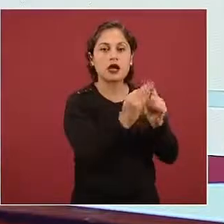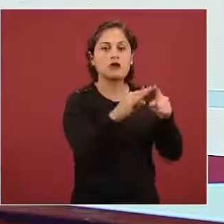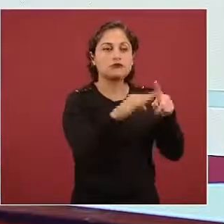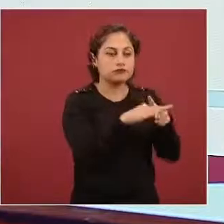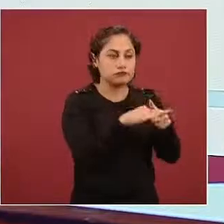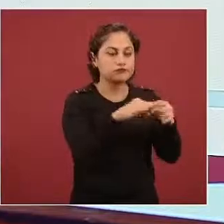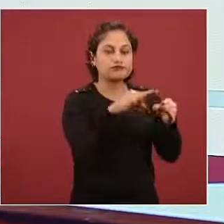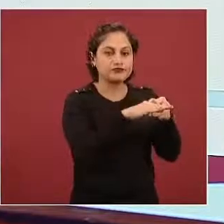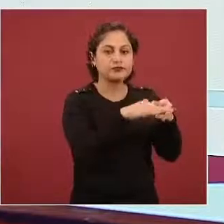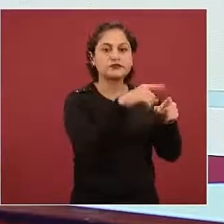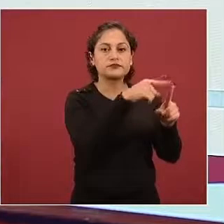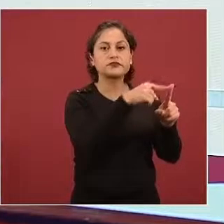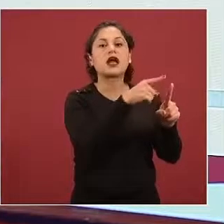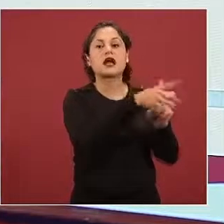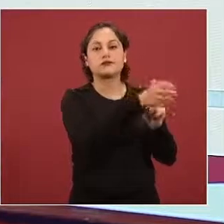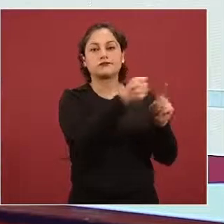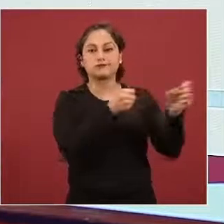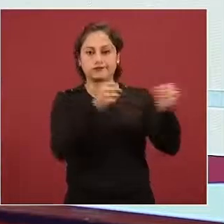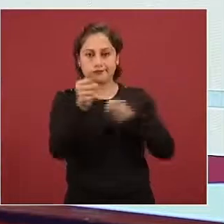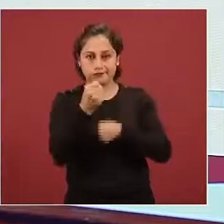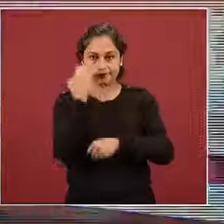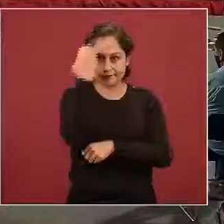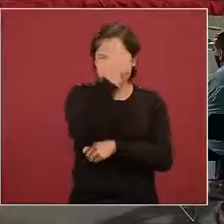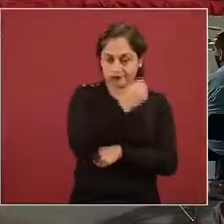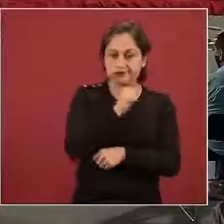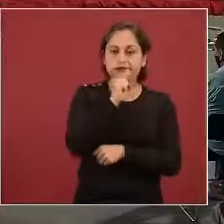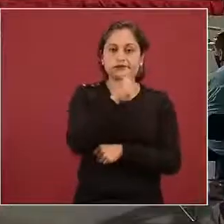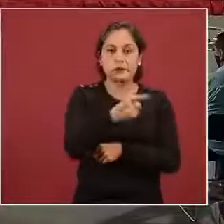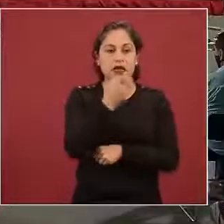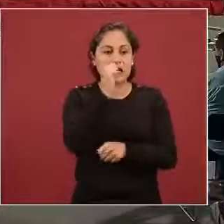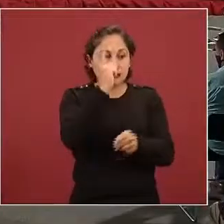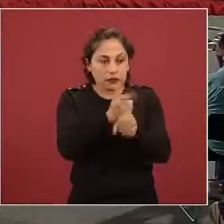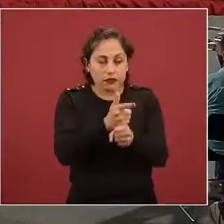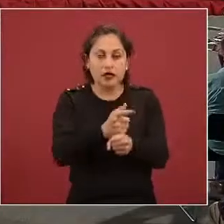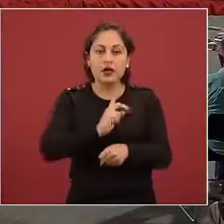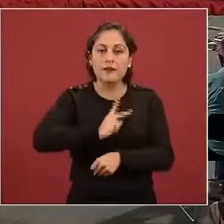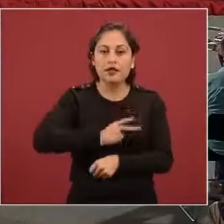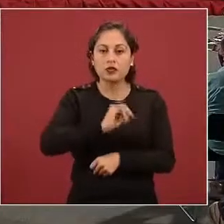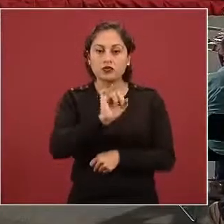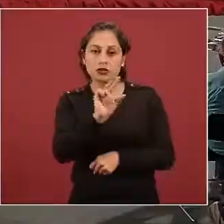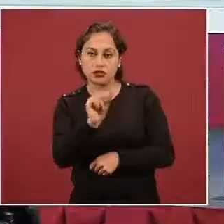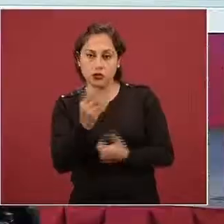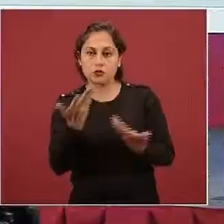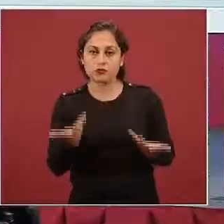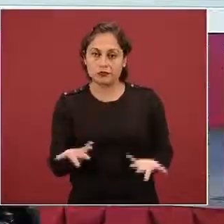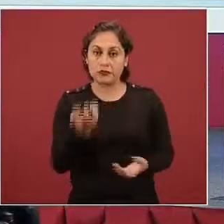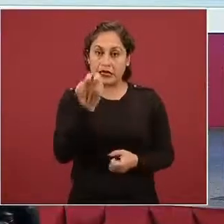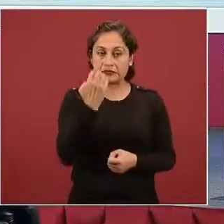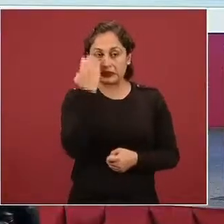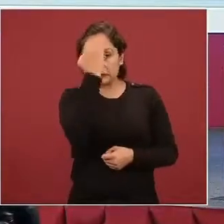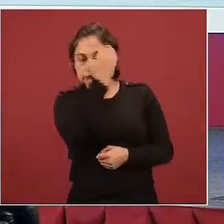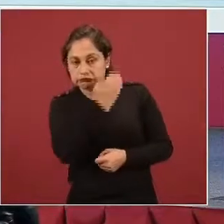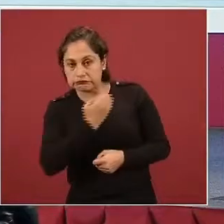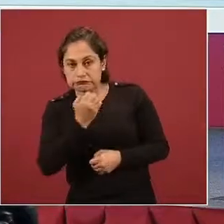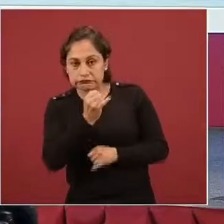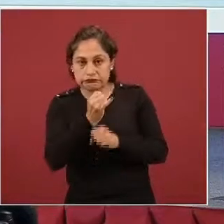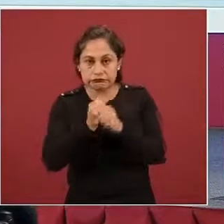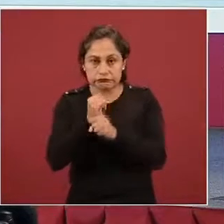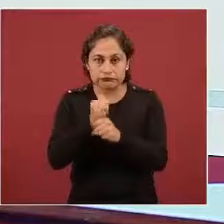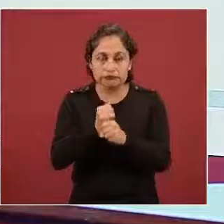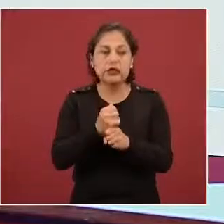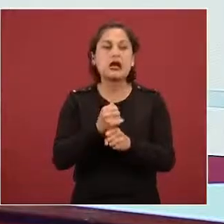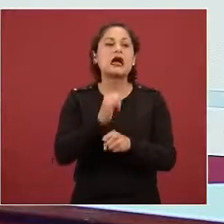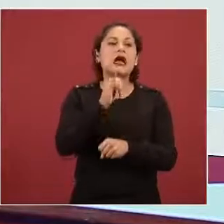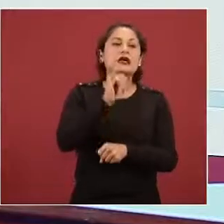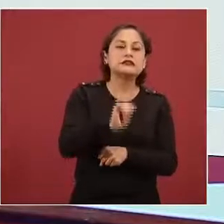para diagnosticar la infección por el virus SARS-CoV-2. Y a partir de estas pruebas se confirma la